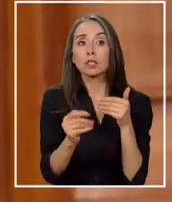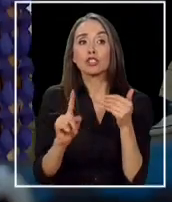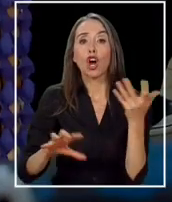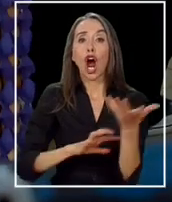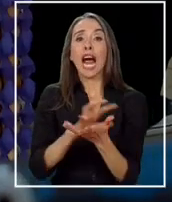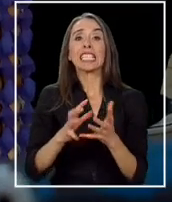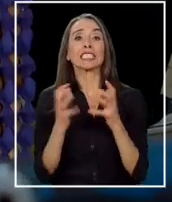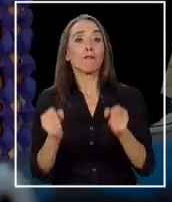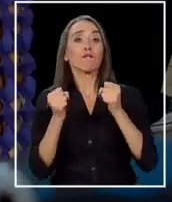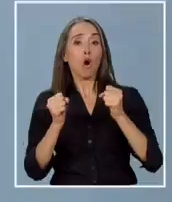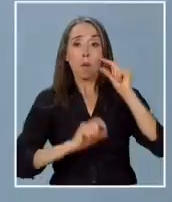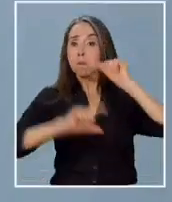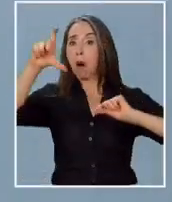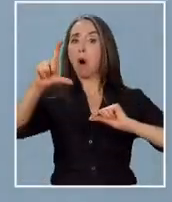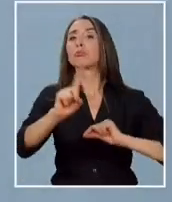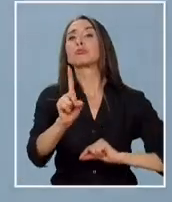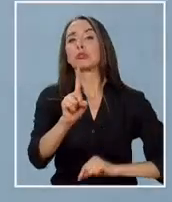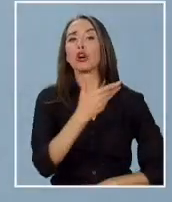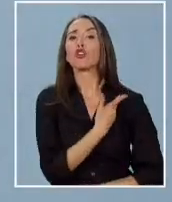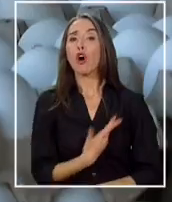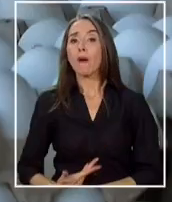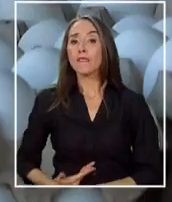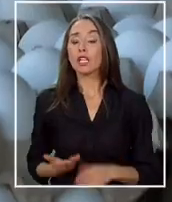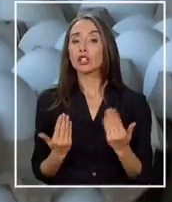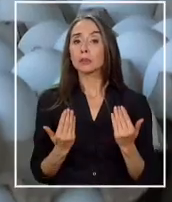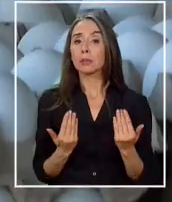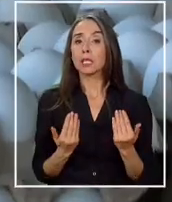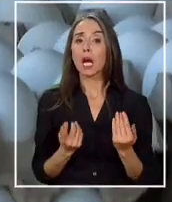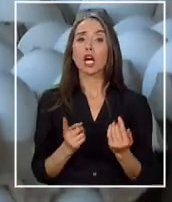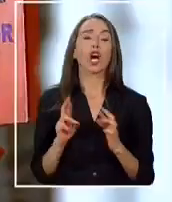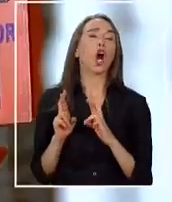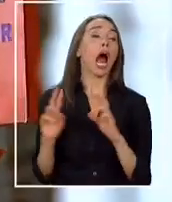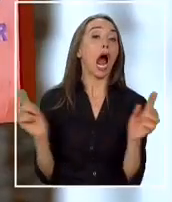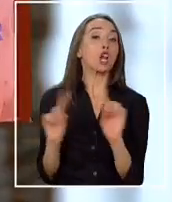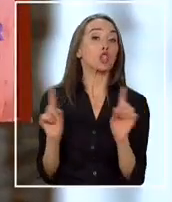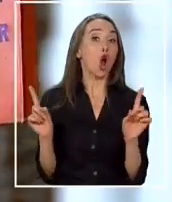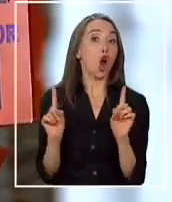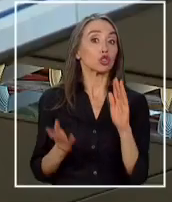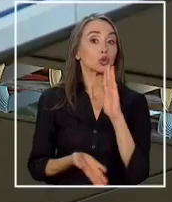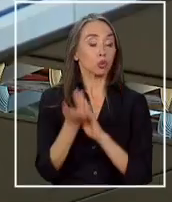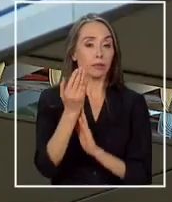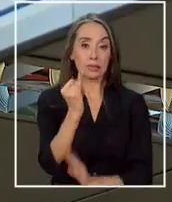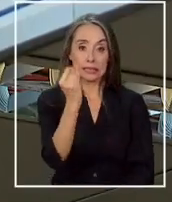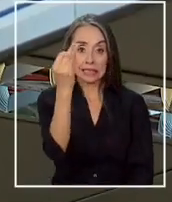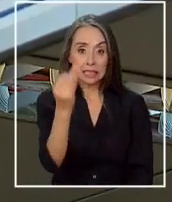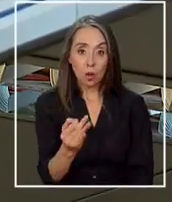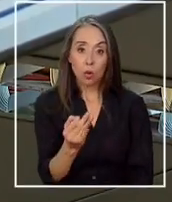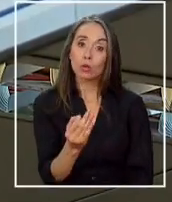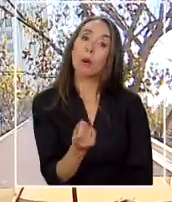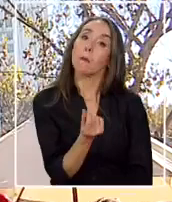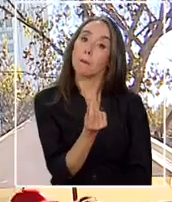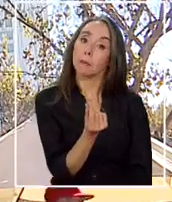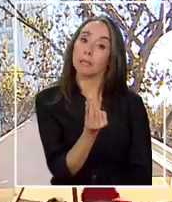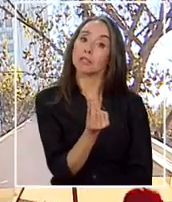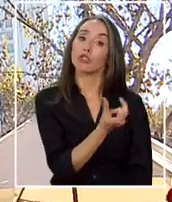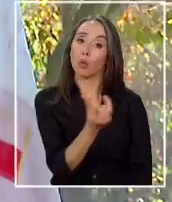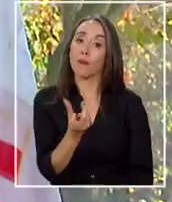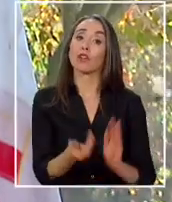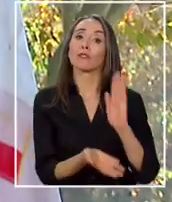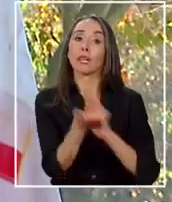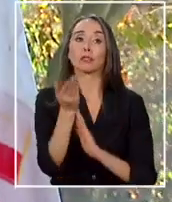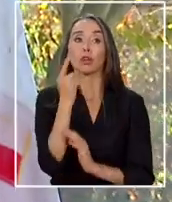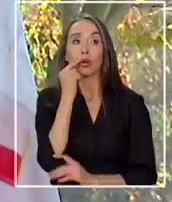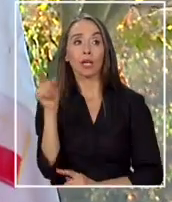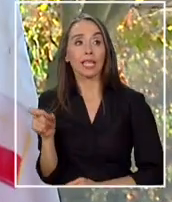crisis mayor. Una crisis que desde el gobierno esperan que no se haga realidad. Lo que sí ya es certero es el alza de los precios, y bien lo sabe